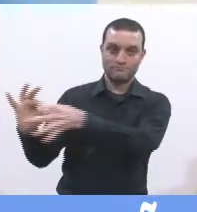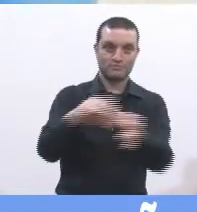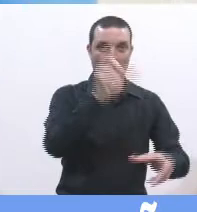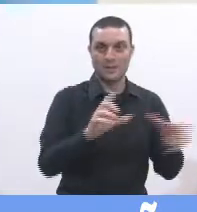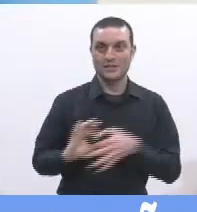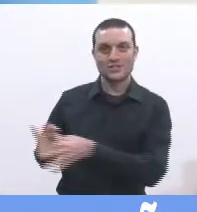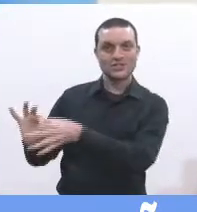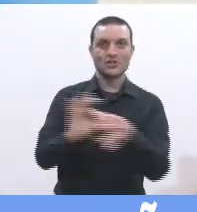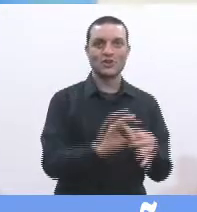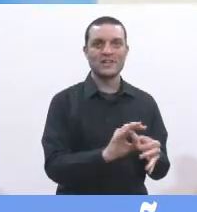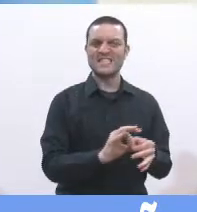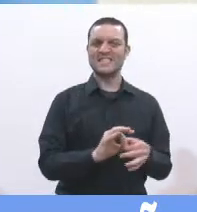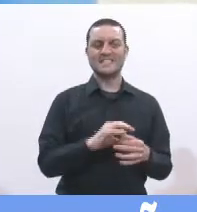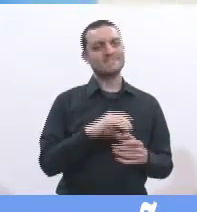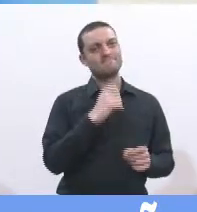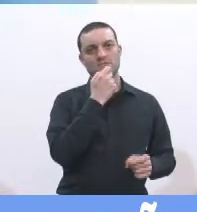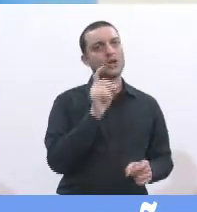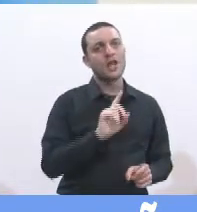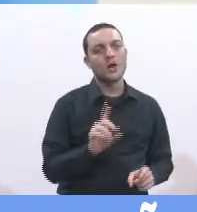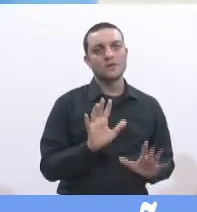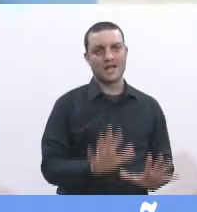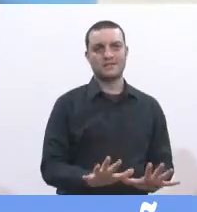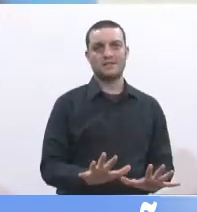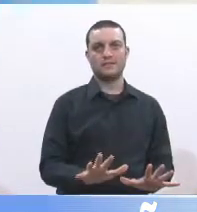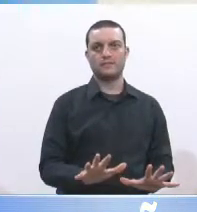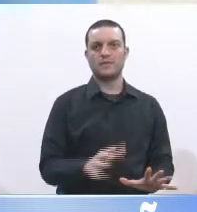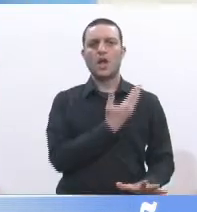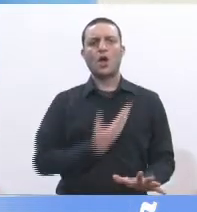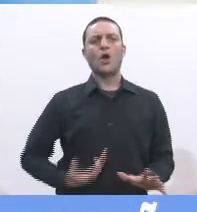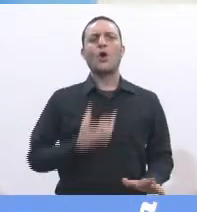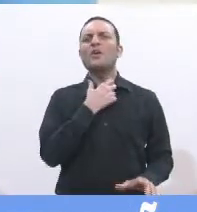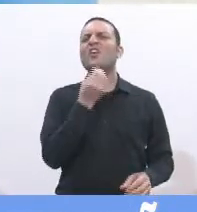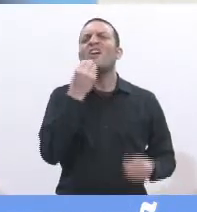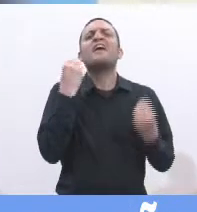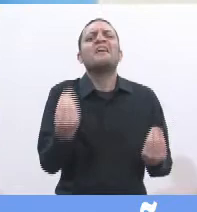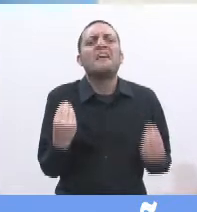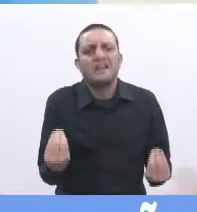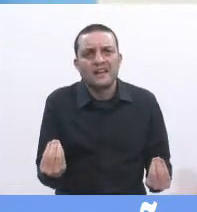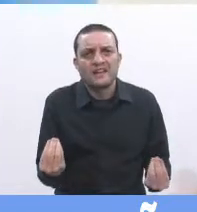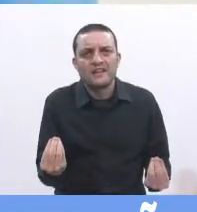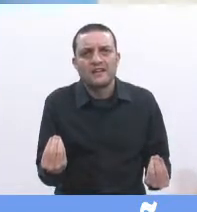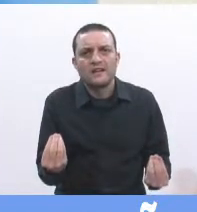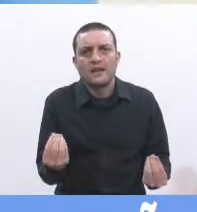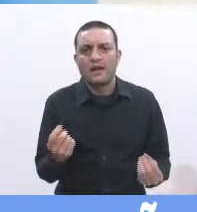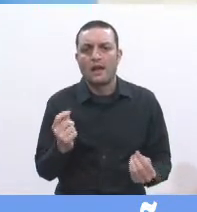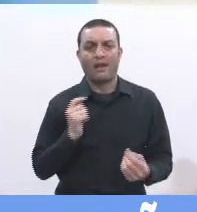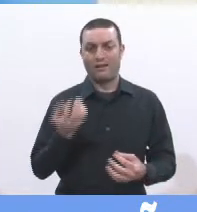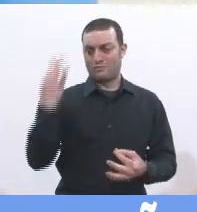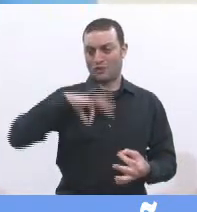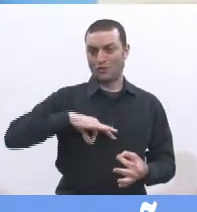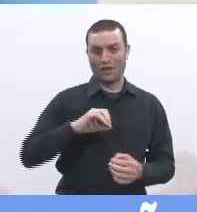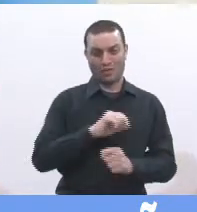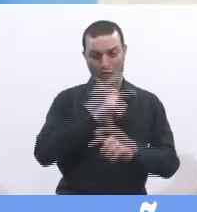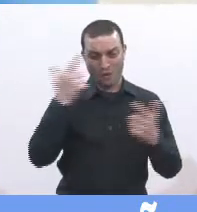los sueldos, que tengamos menos policía, que retrocedamos en el equipamiento, que además también le sirve a la provincia de Buenos Aires, como son los